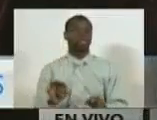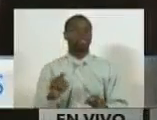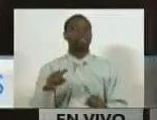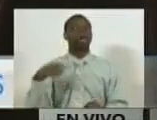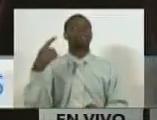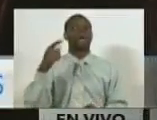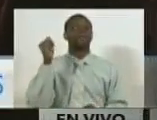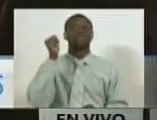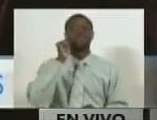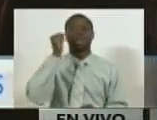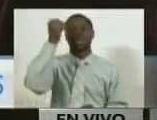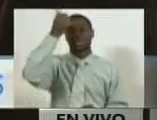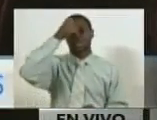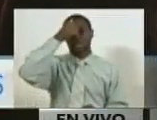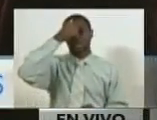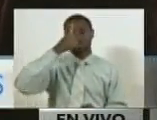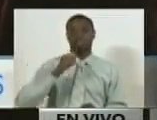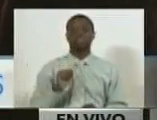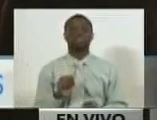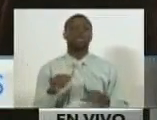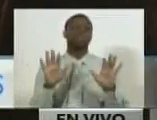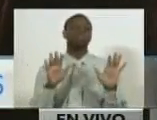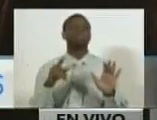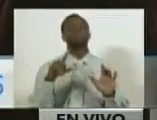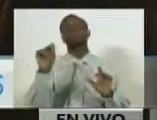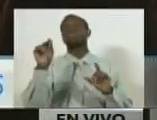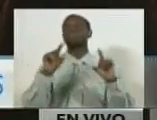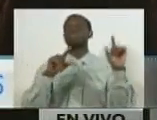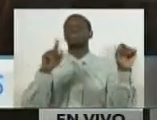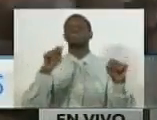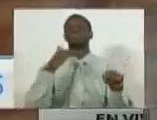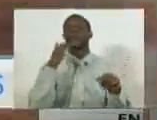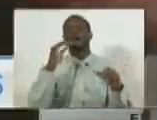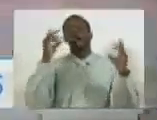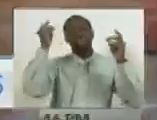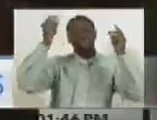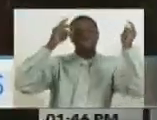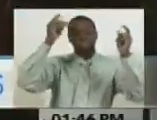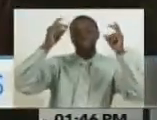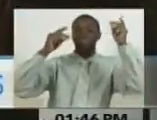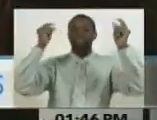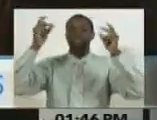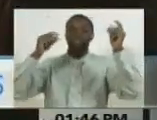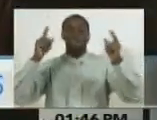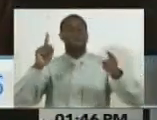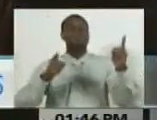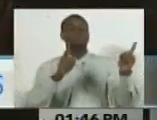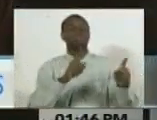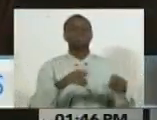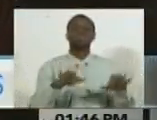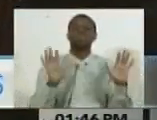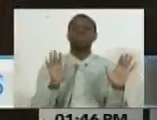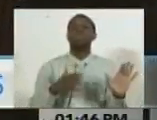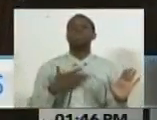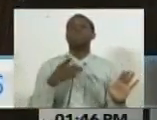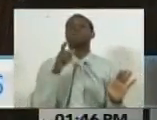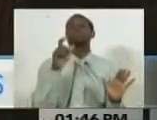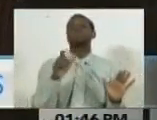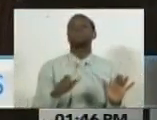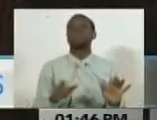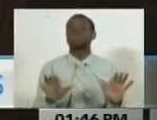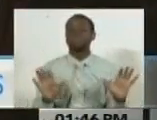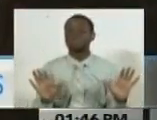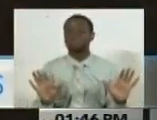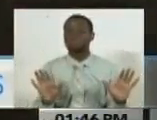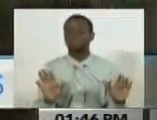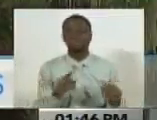sábado y domingo. Puede ser que alguno vaya a alguno que otro matiné, ¿verdad? Hoy viernes. Puede ser, ¿no? ¿Tú